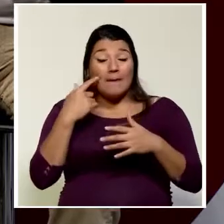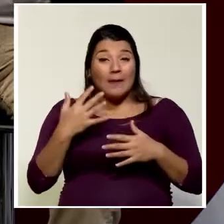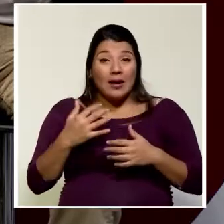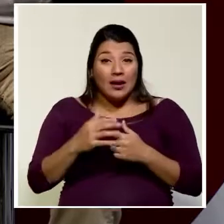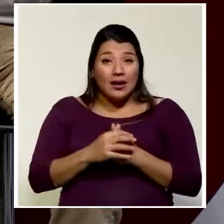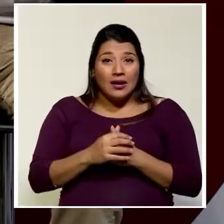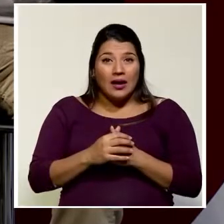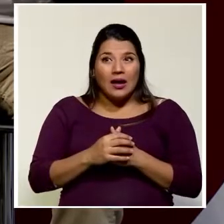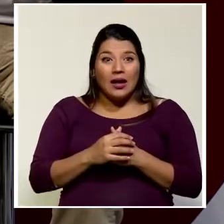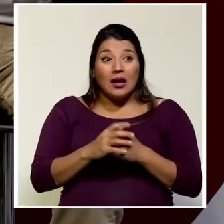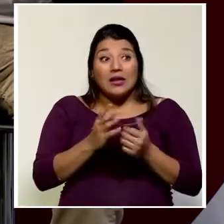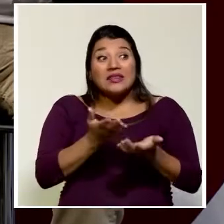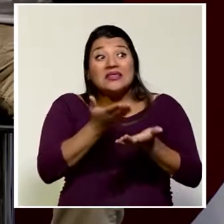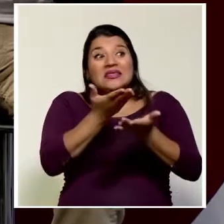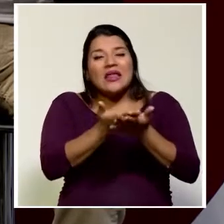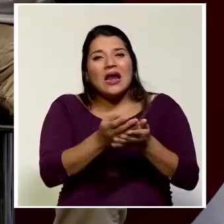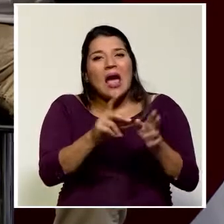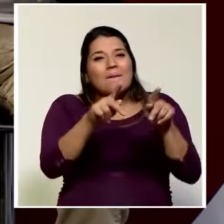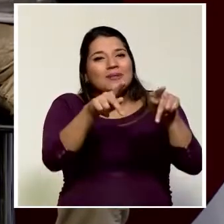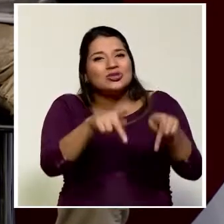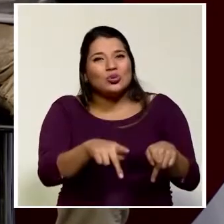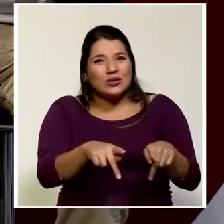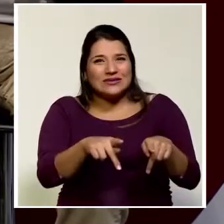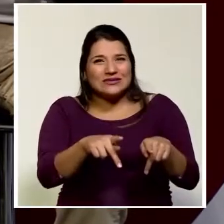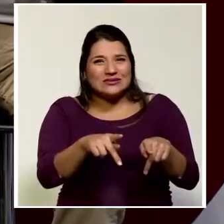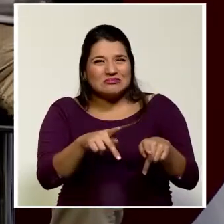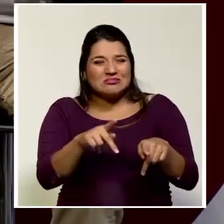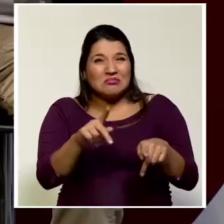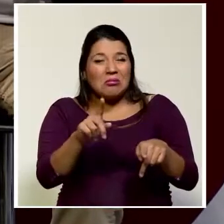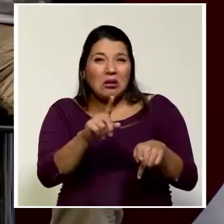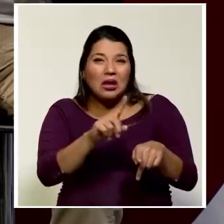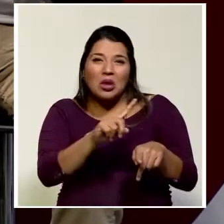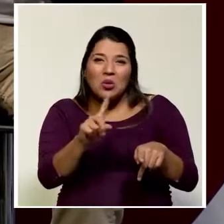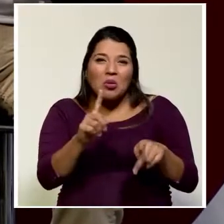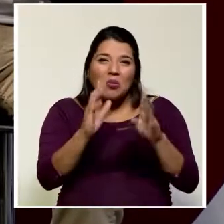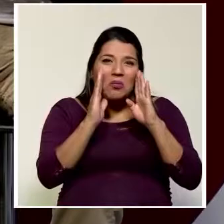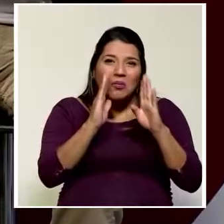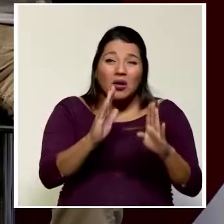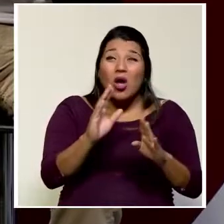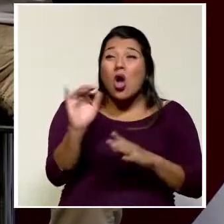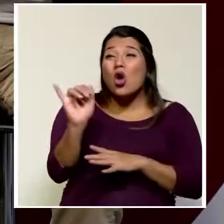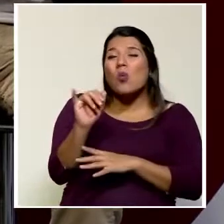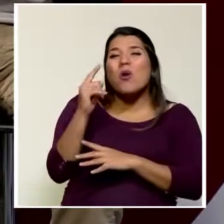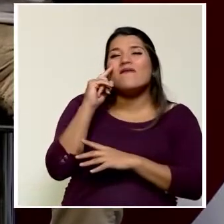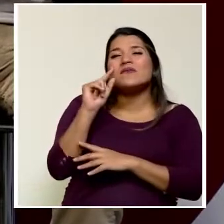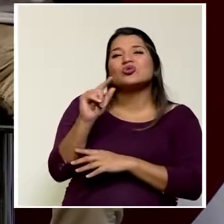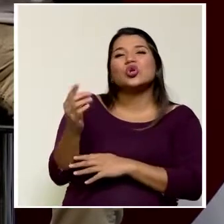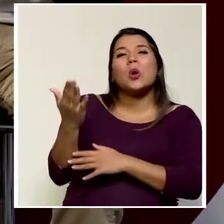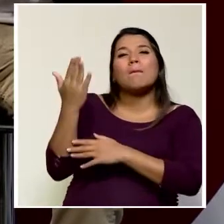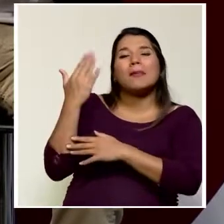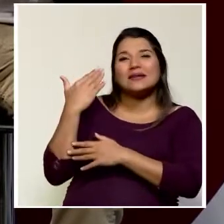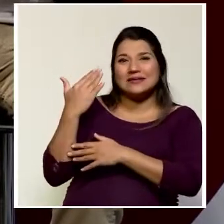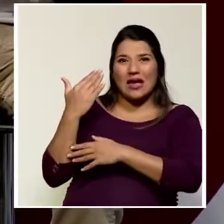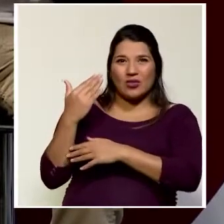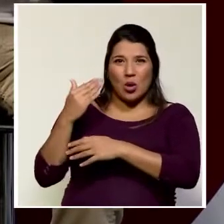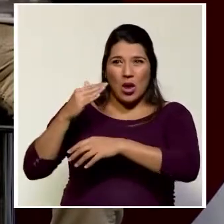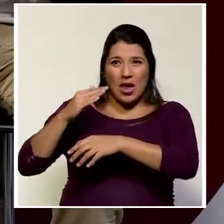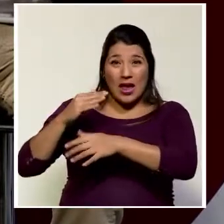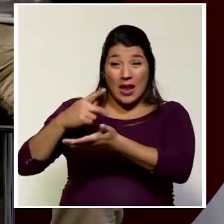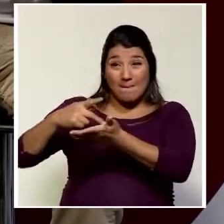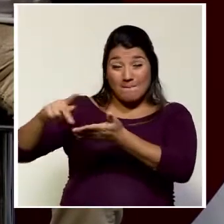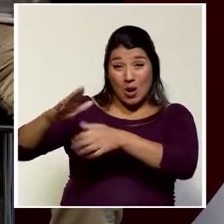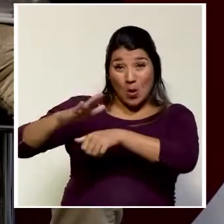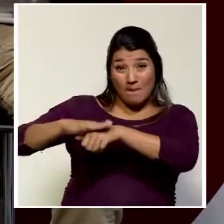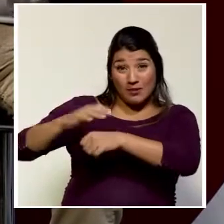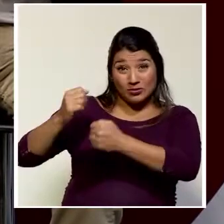está ubicado. El tema, como vimos las semanas anteriores, del marchamo, de la misma vacunación, ¿no?, a la vacunación obligatoria, todos esos temas